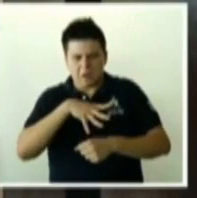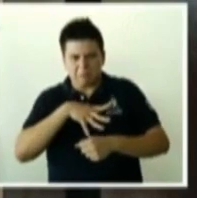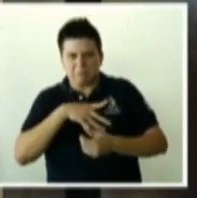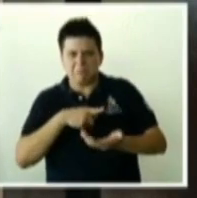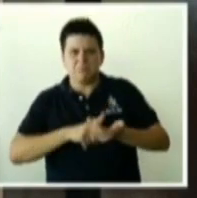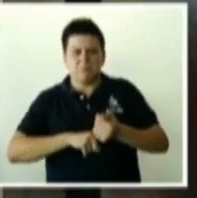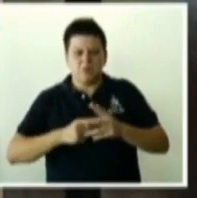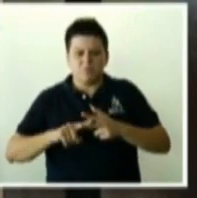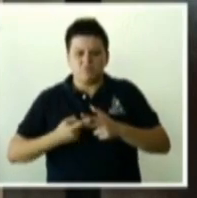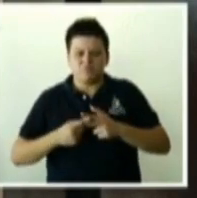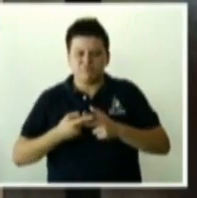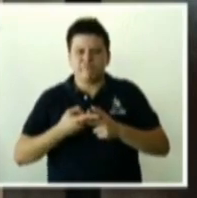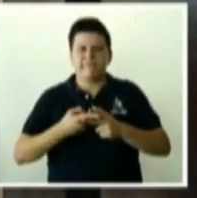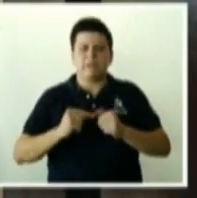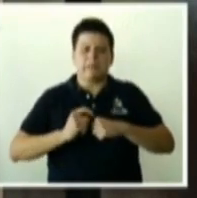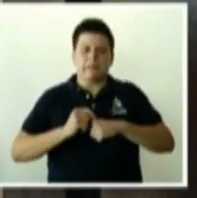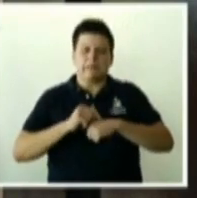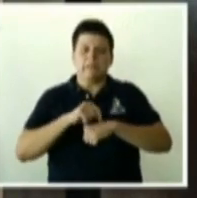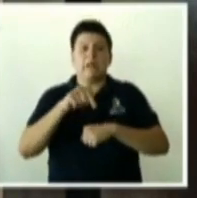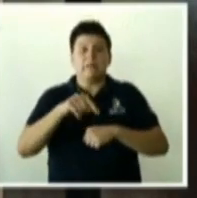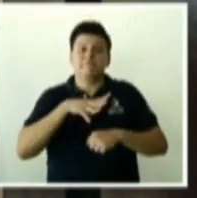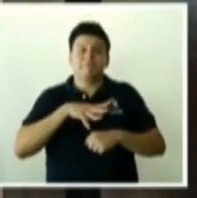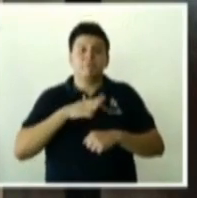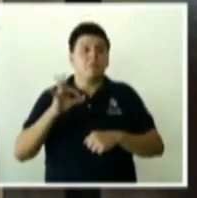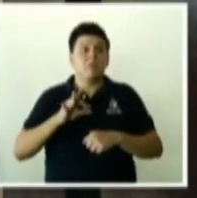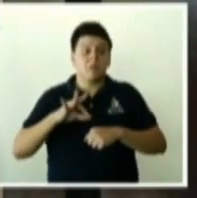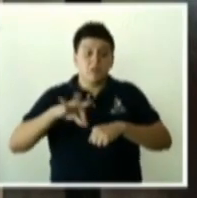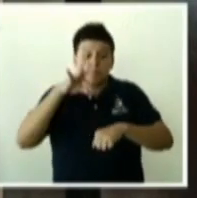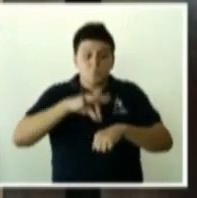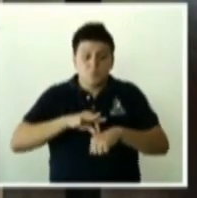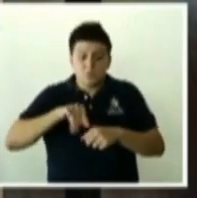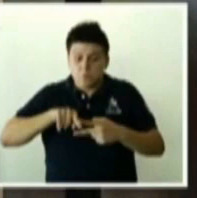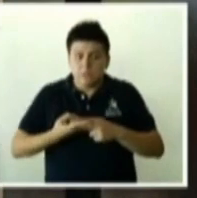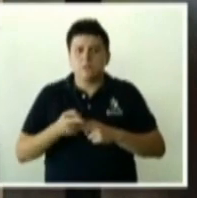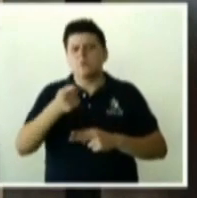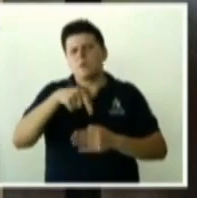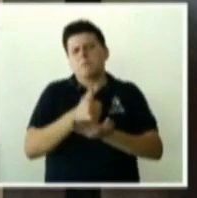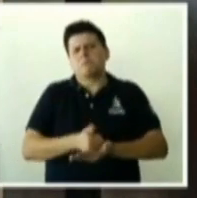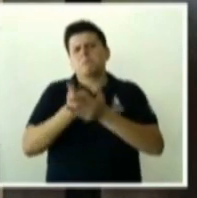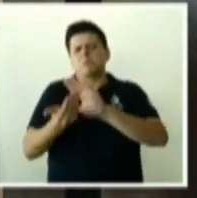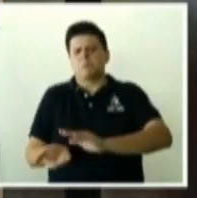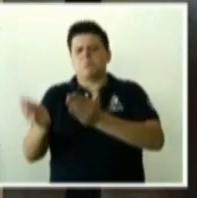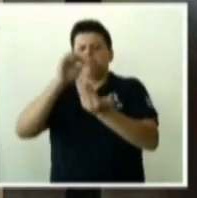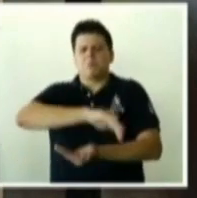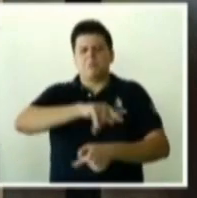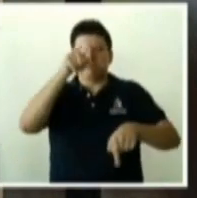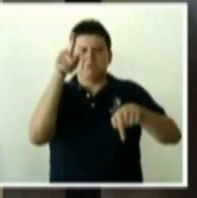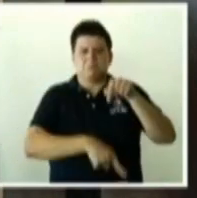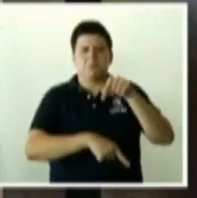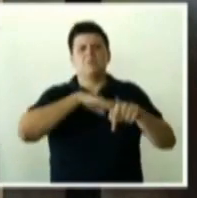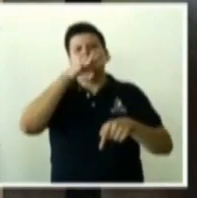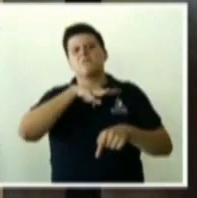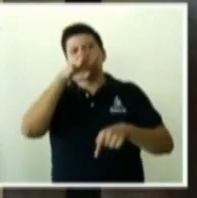mosquitos son los criaderos si no hay criaderos de mosquito no hay dengue así que ayudemos volteando los eliminando estos cacharros